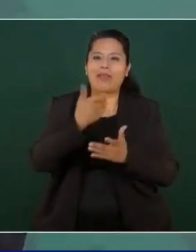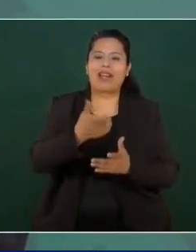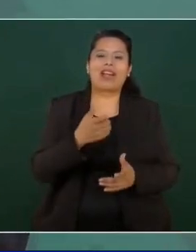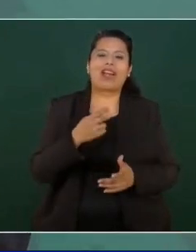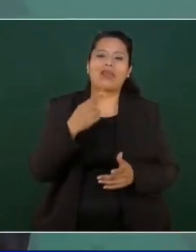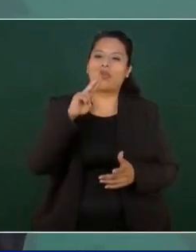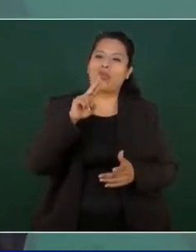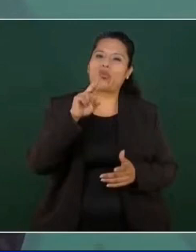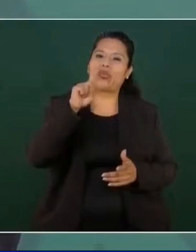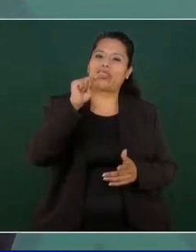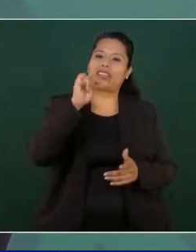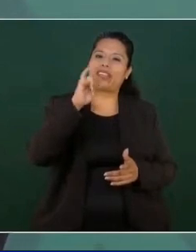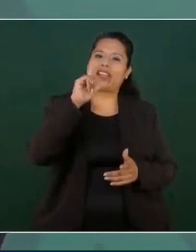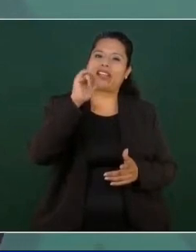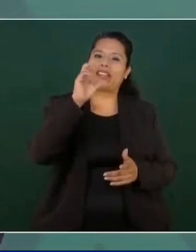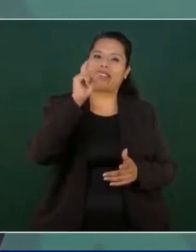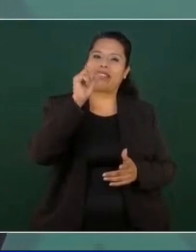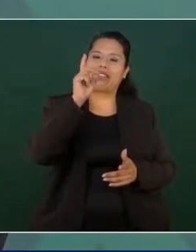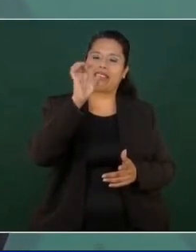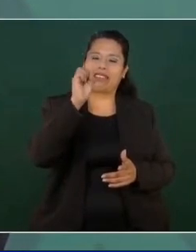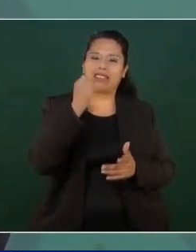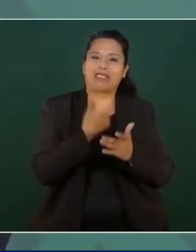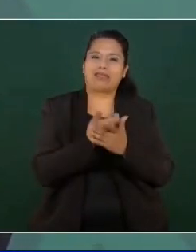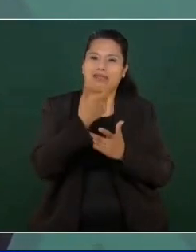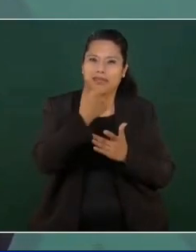Pregúntale a los mineros